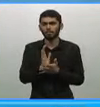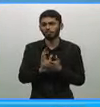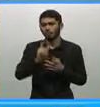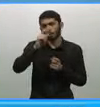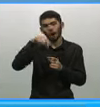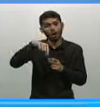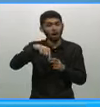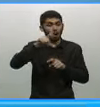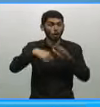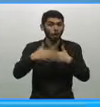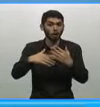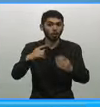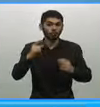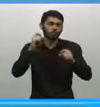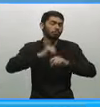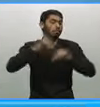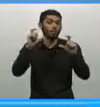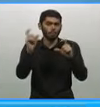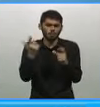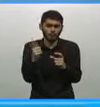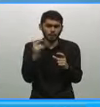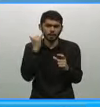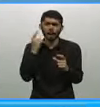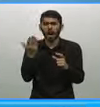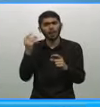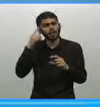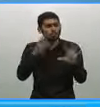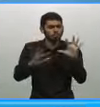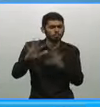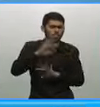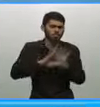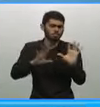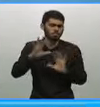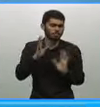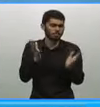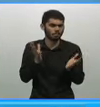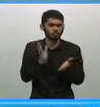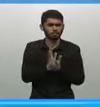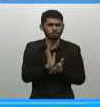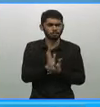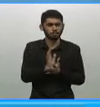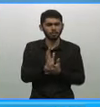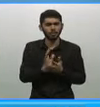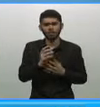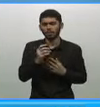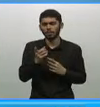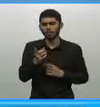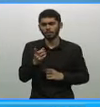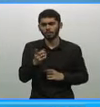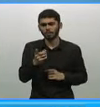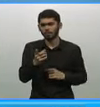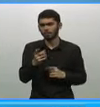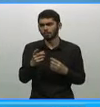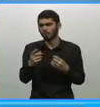citando ahora. Nico Gaitán ya estuvo en muchos partidos de giras. No hay ningún futbolista que estemos citando que